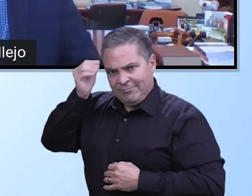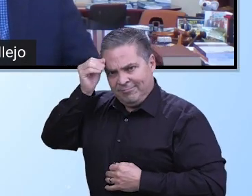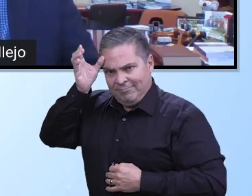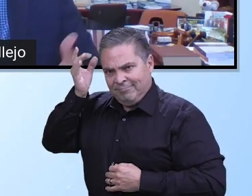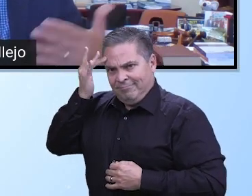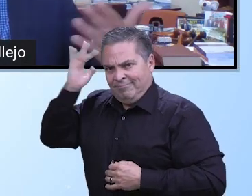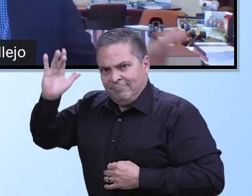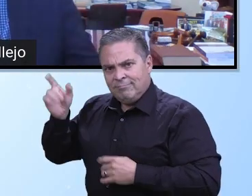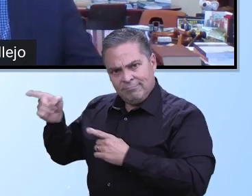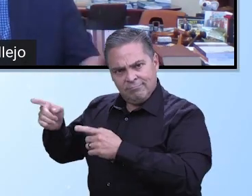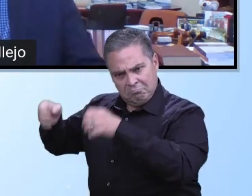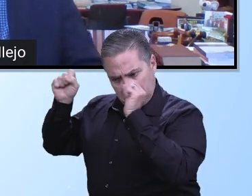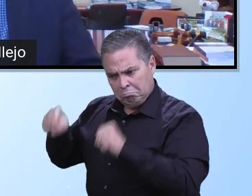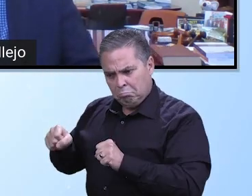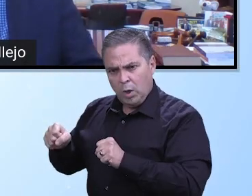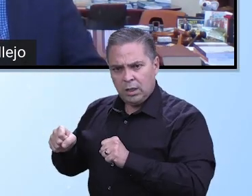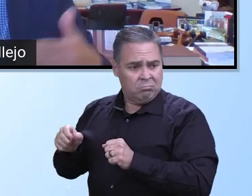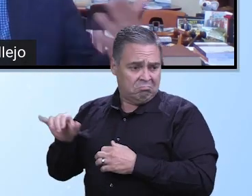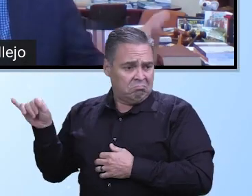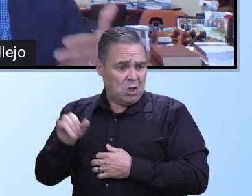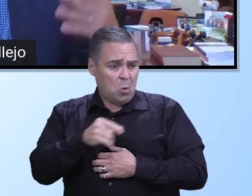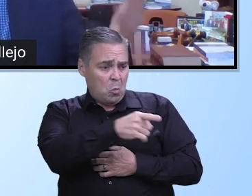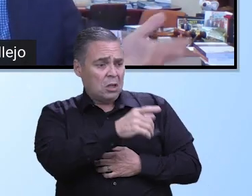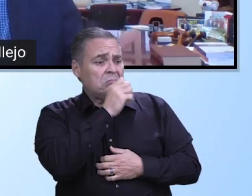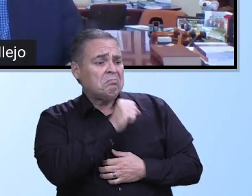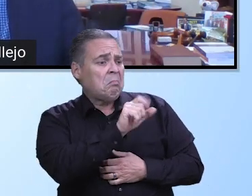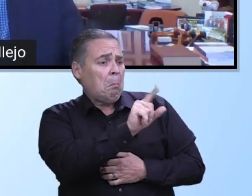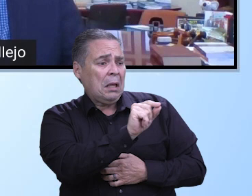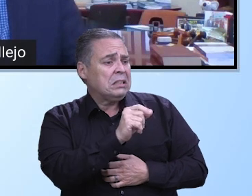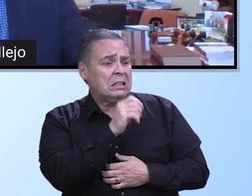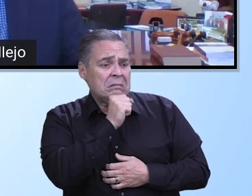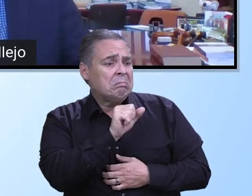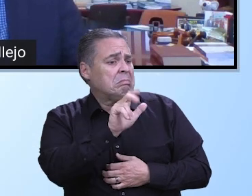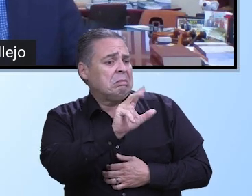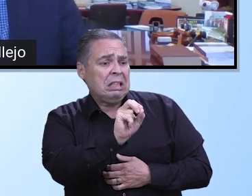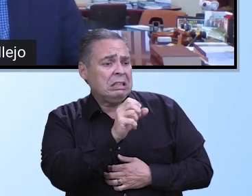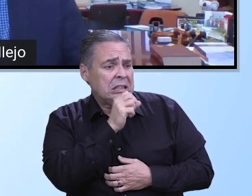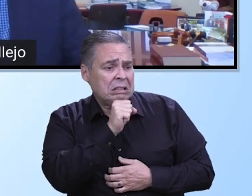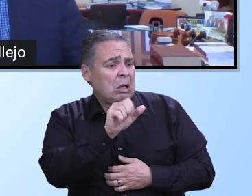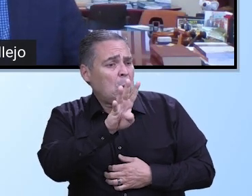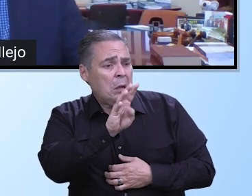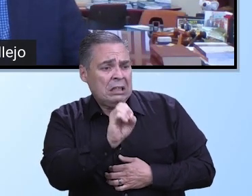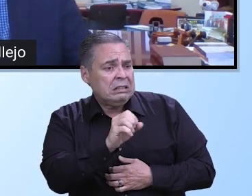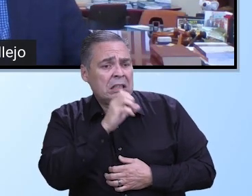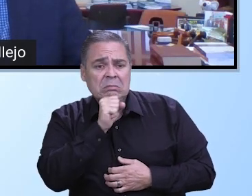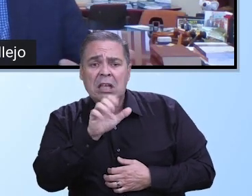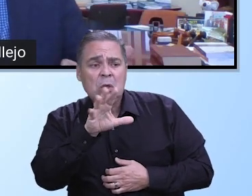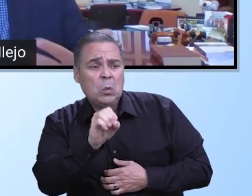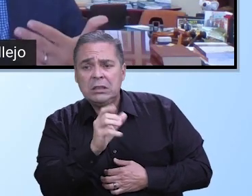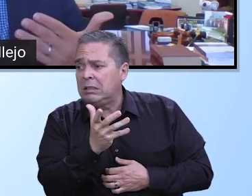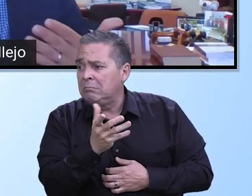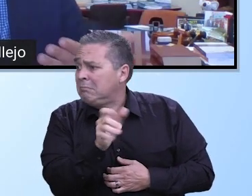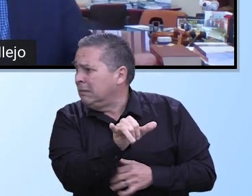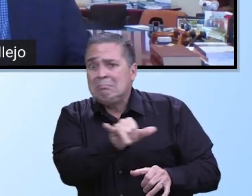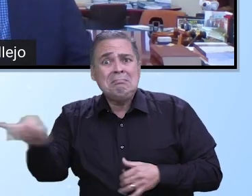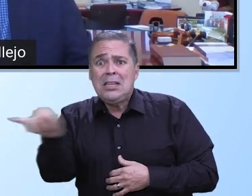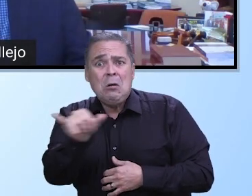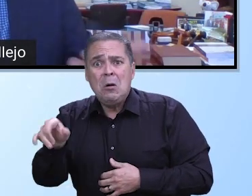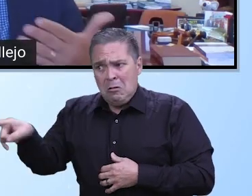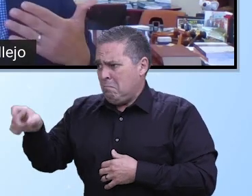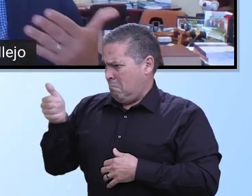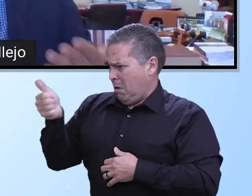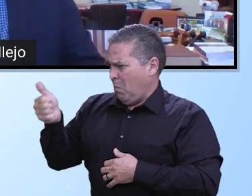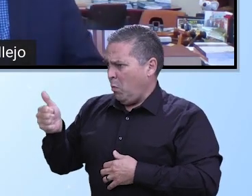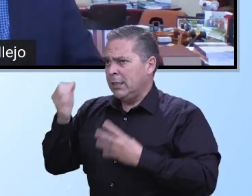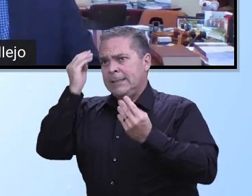las decisiones igual que la puede tomar una persona de 30, de 20, de 40, de 50 años, ¿verdad? Y obviamente